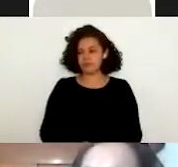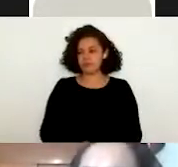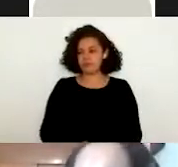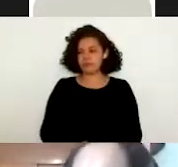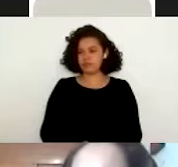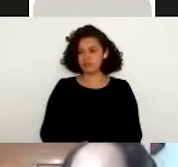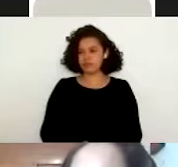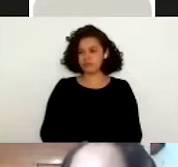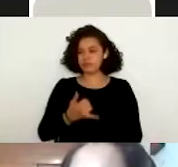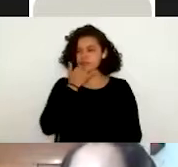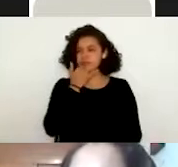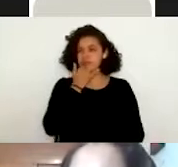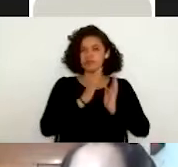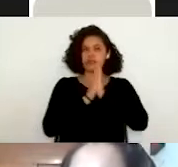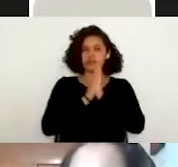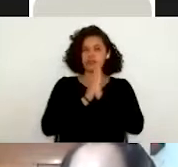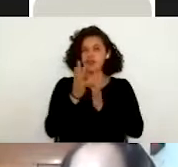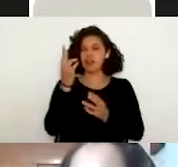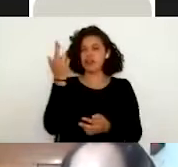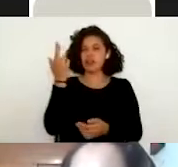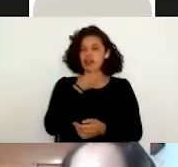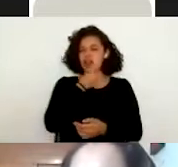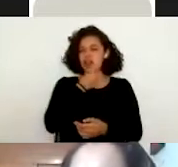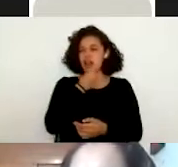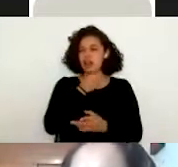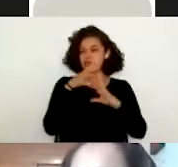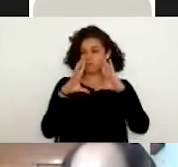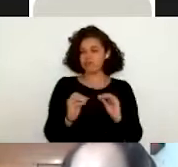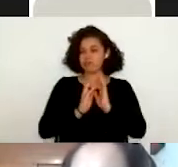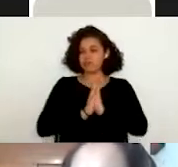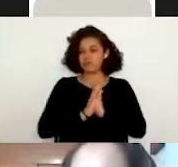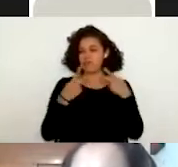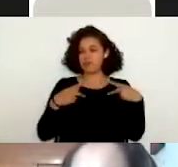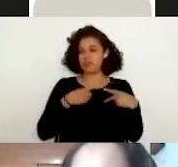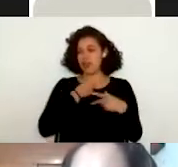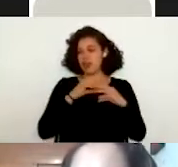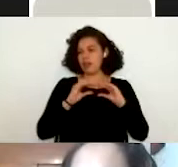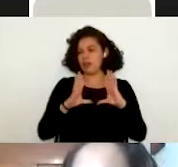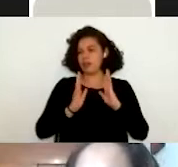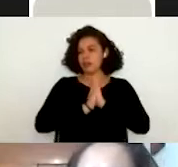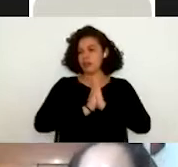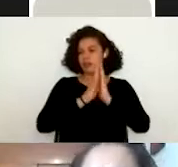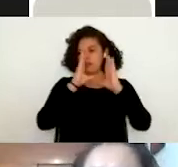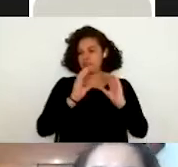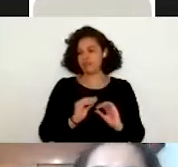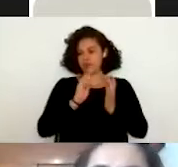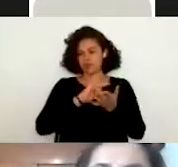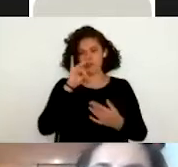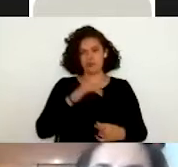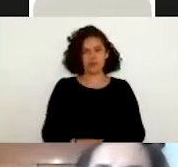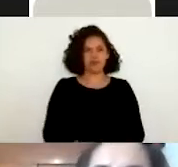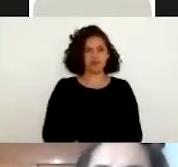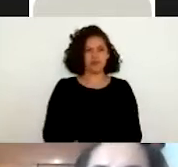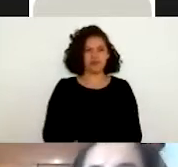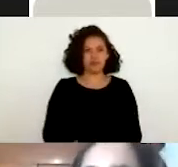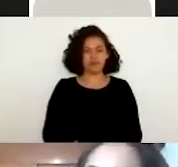Ay, perdón, si nos ayudan con su micrófono, por favor, a quien lo tenga prendido. Gracias. Entonces